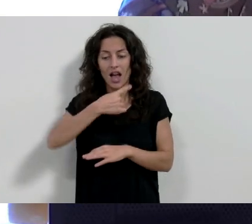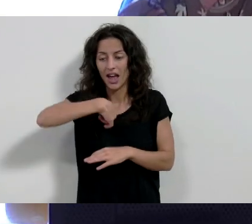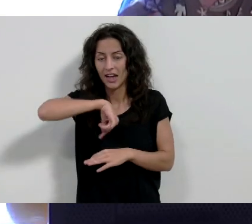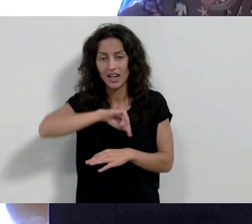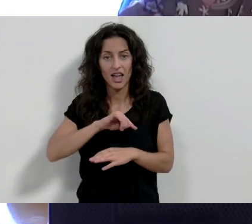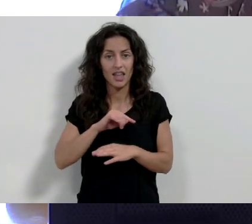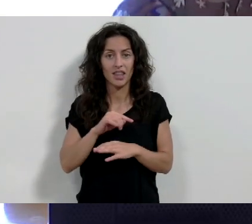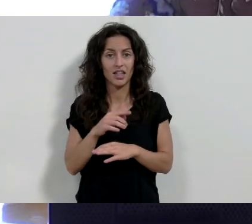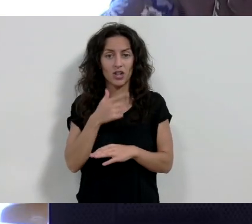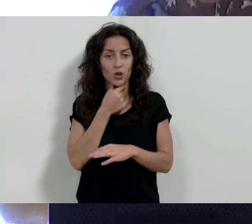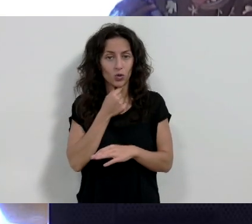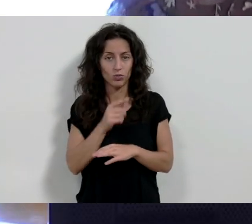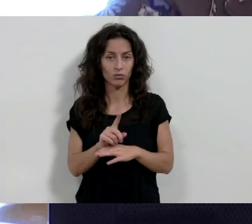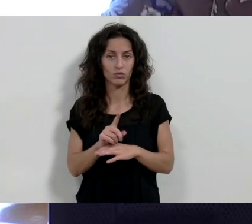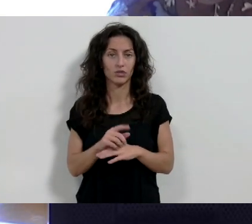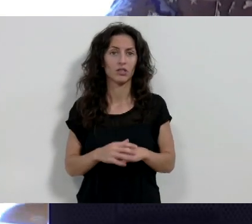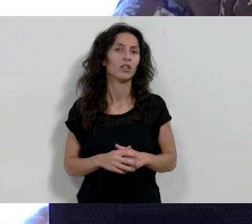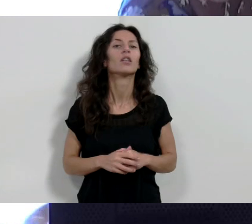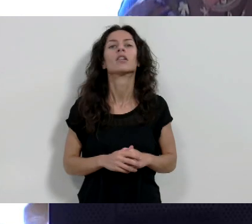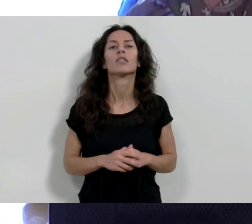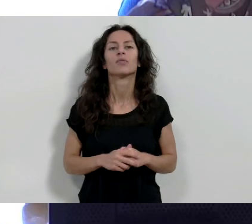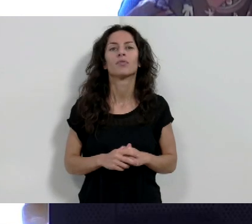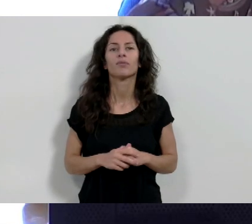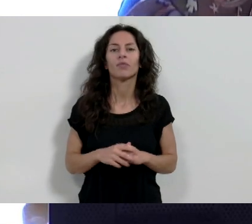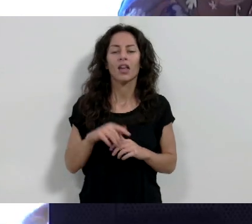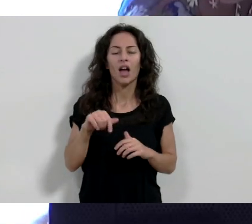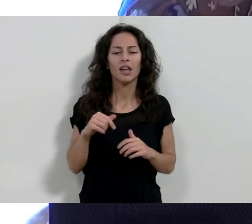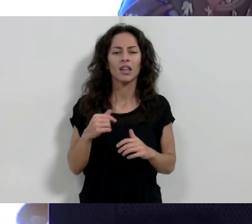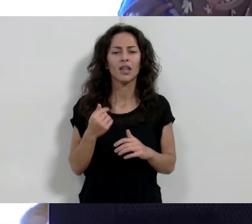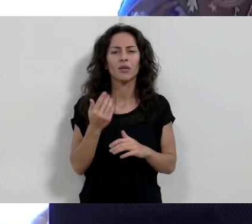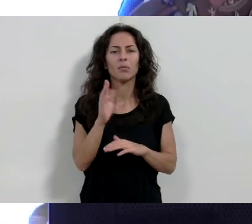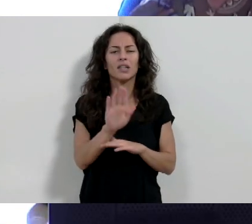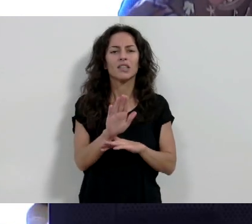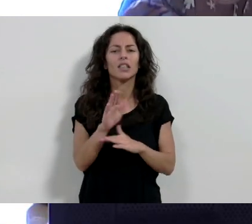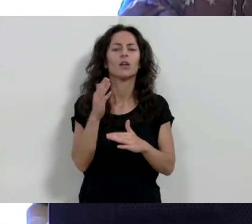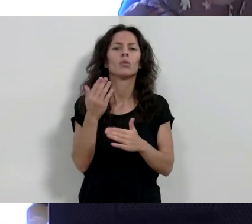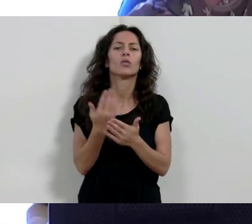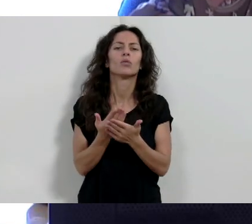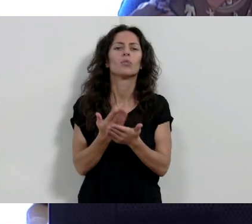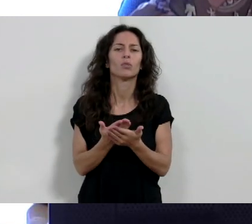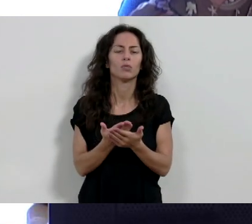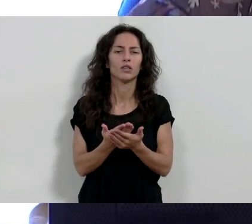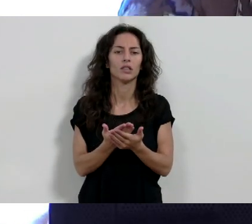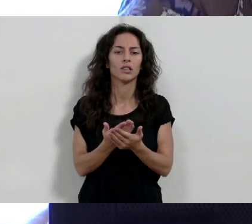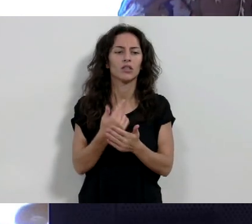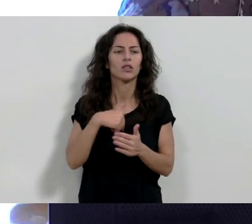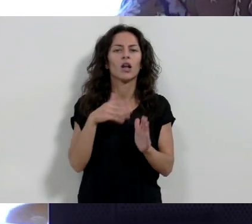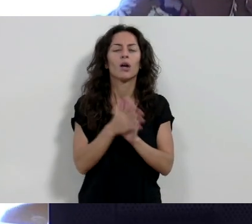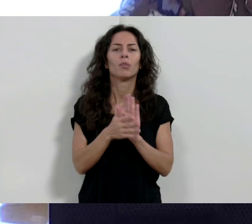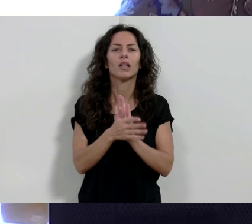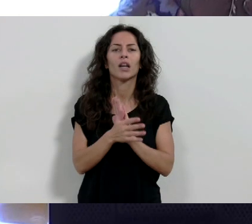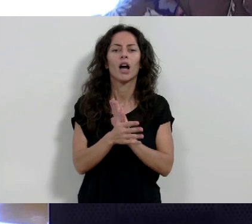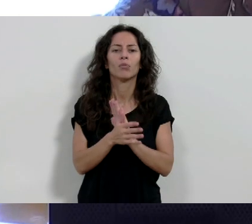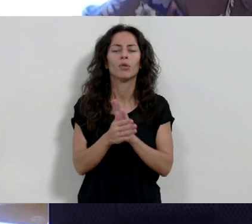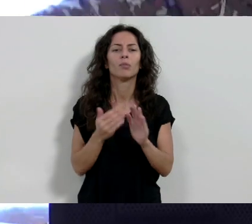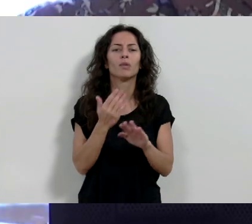atacando a usted, aquí venimos a traer una propuesta y estamos justificando por qué traemos nuestra propuesta. Y ustedes se dedican